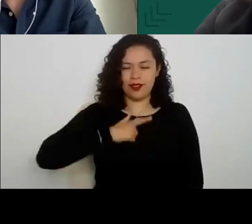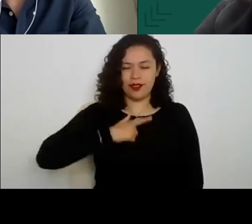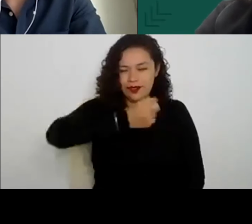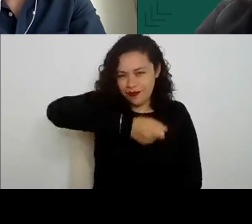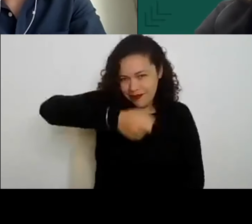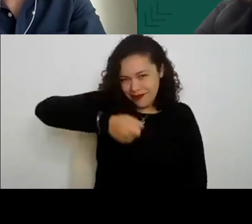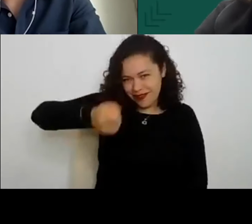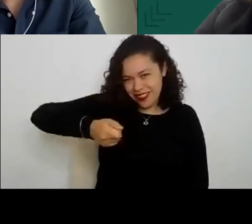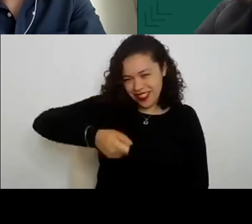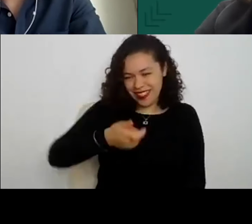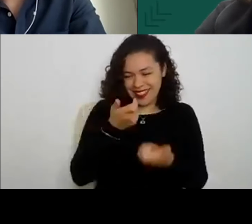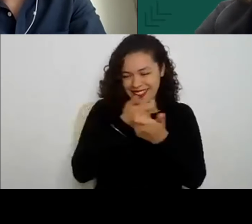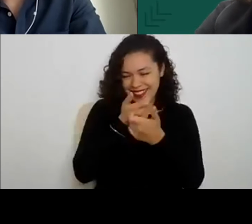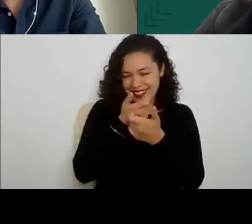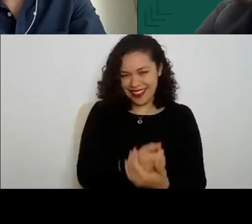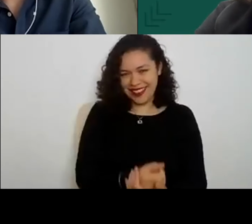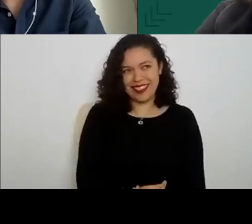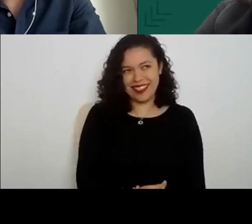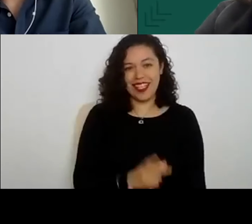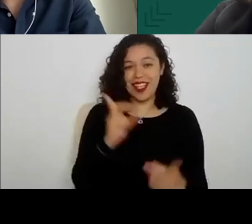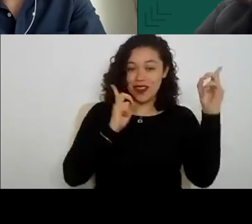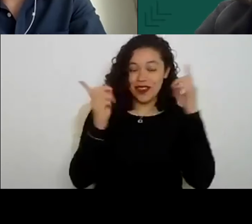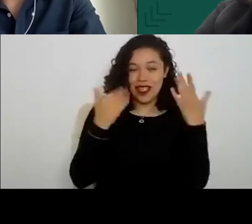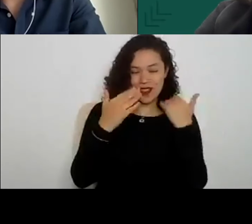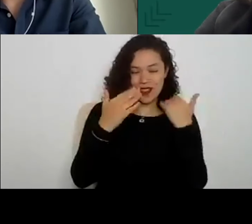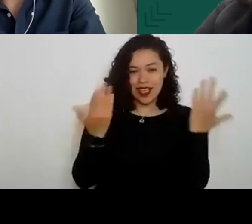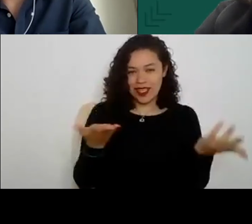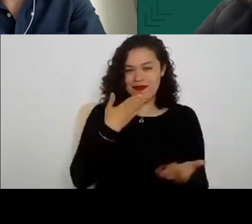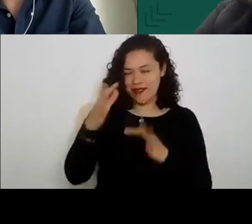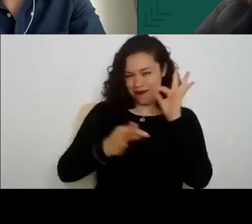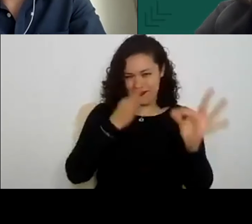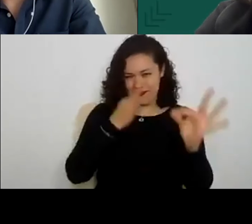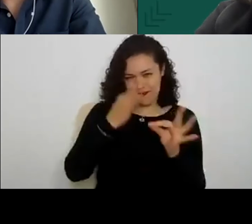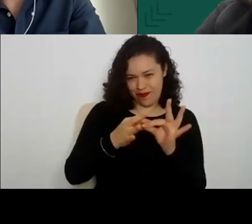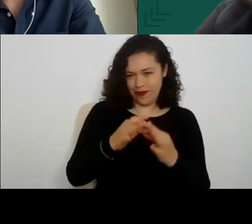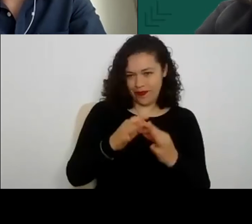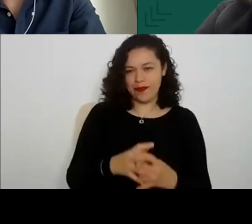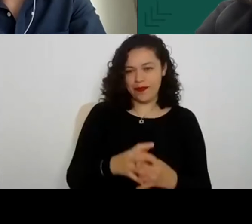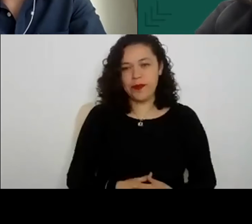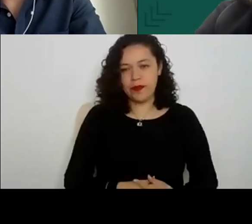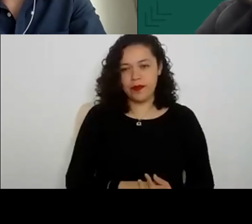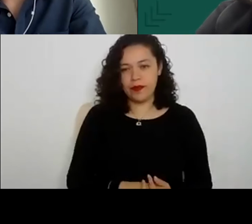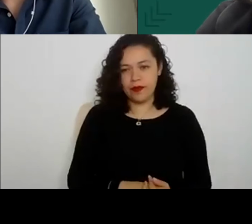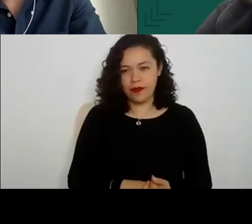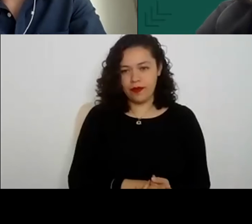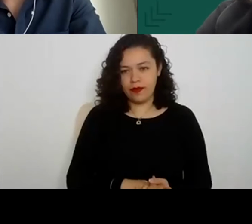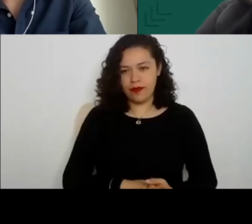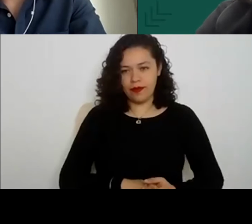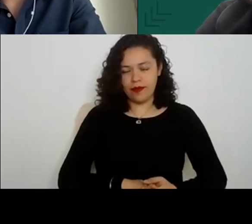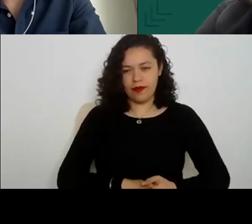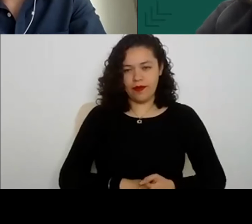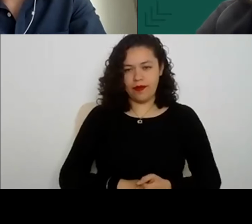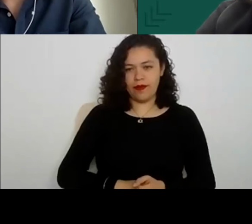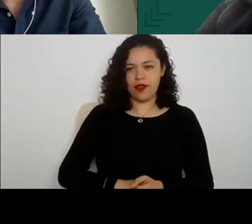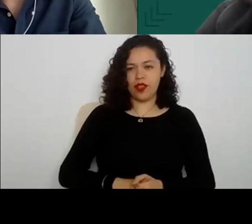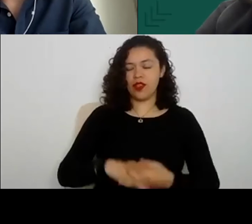No hay dudas. Perfecto. Muy acrecentadora la plática, pero sin duda. Muchísimas